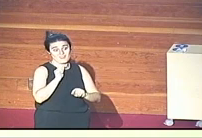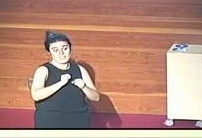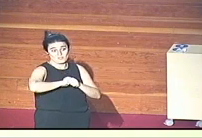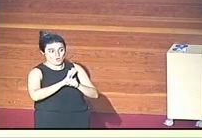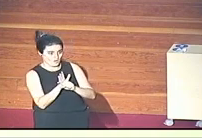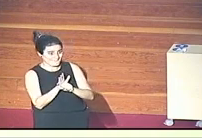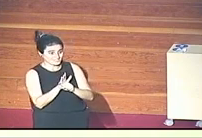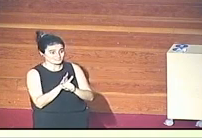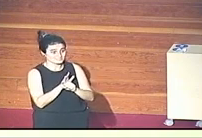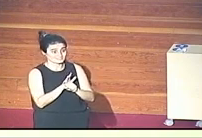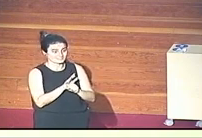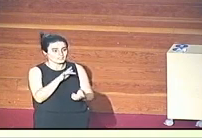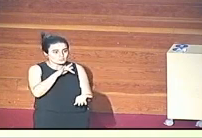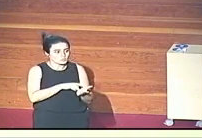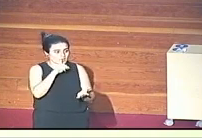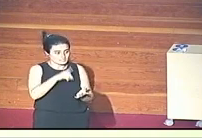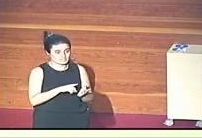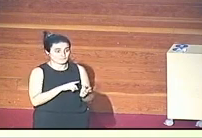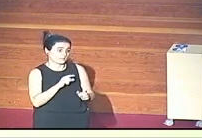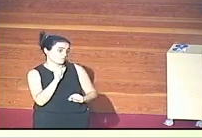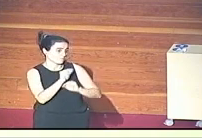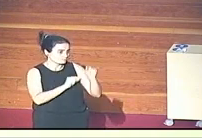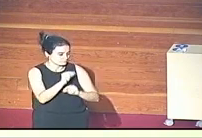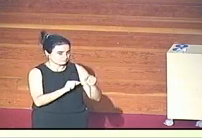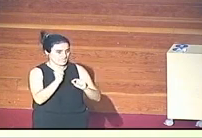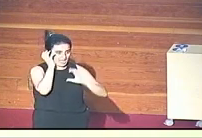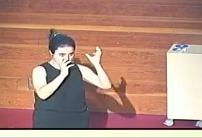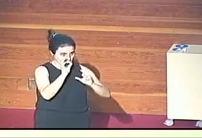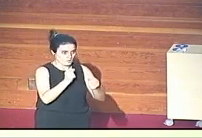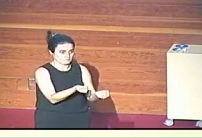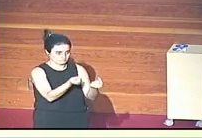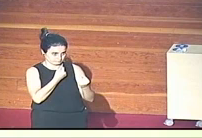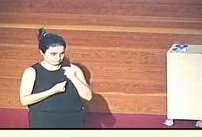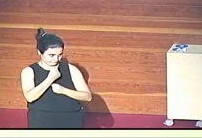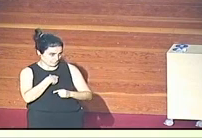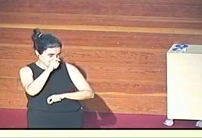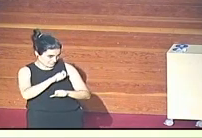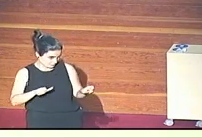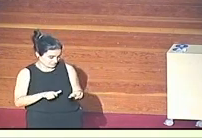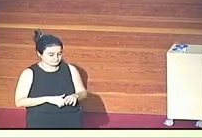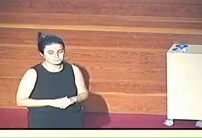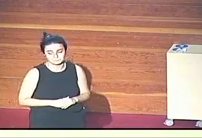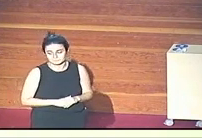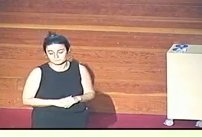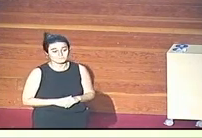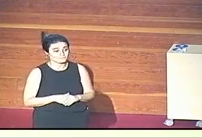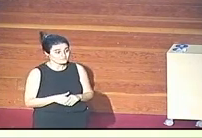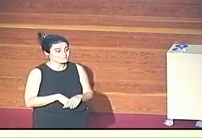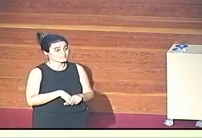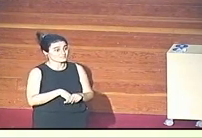que luego nos salto a nosotros y un tercio de la población decía que los seres humanos